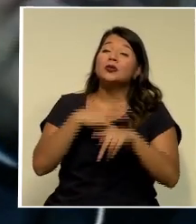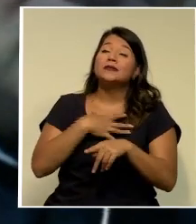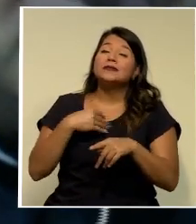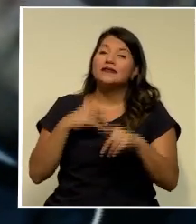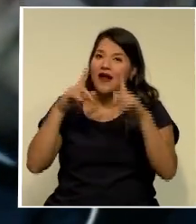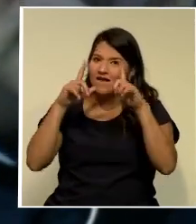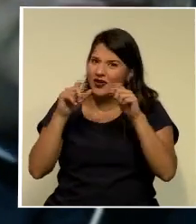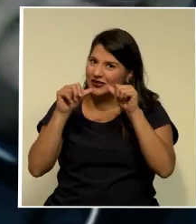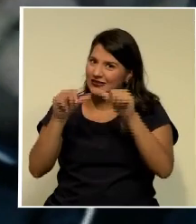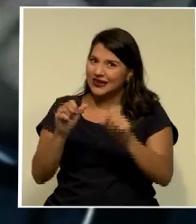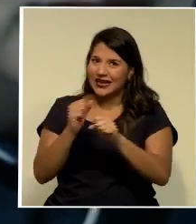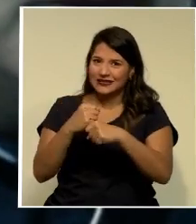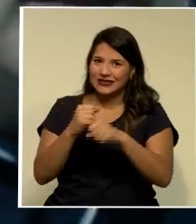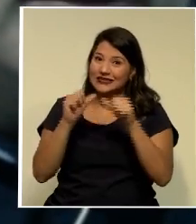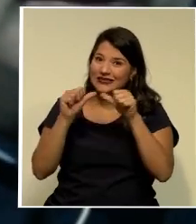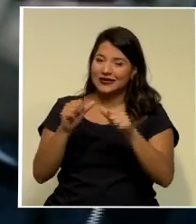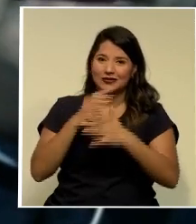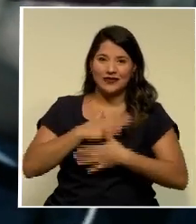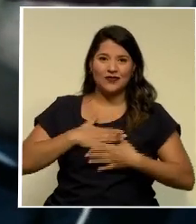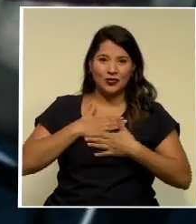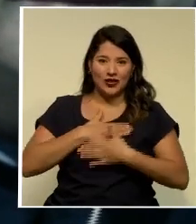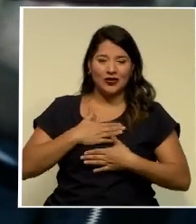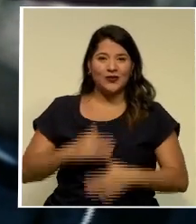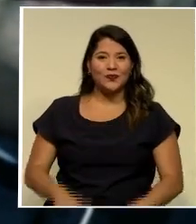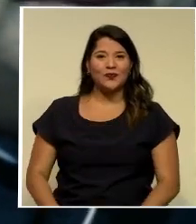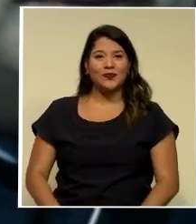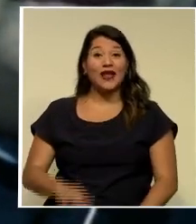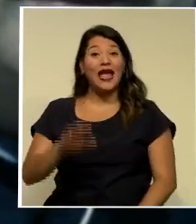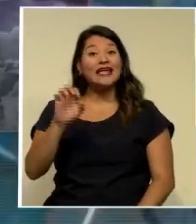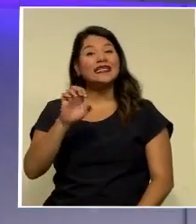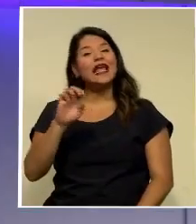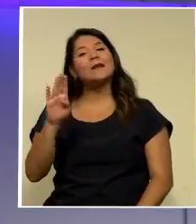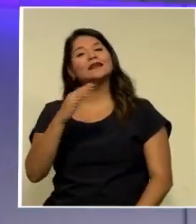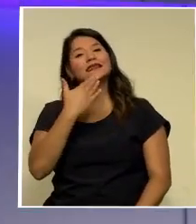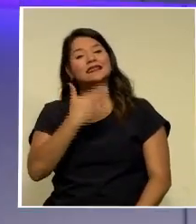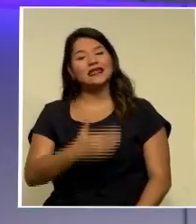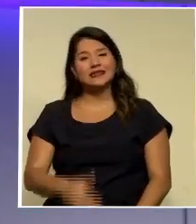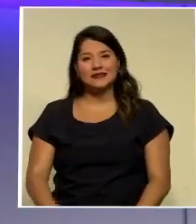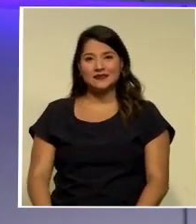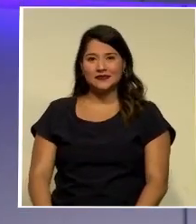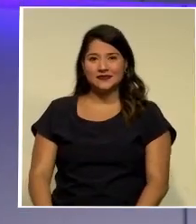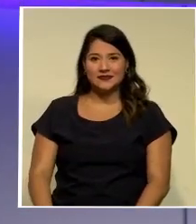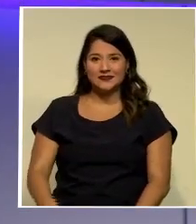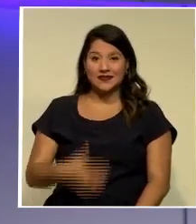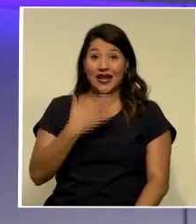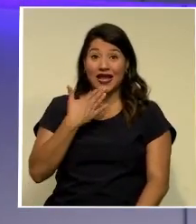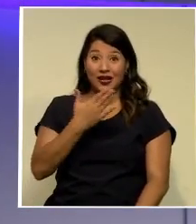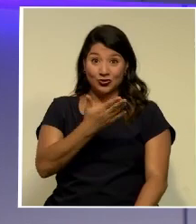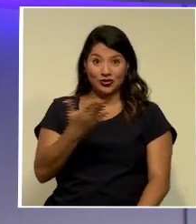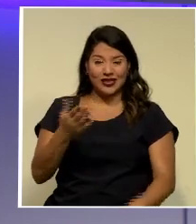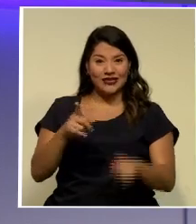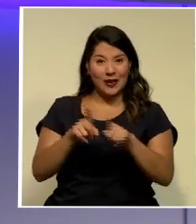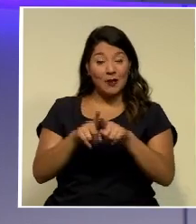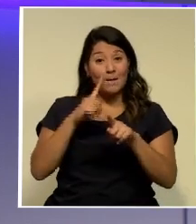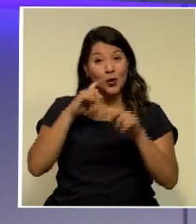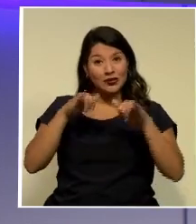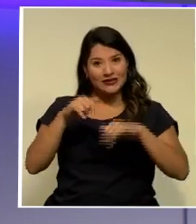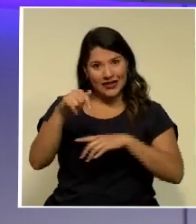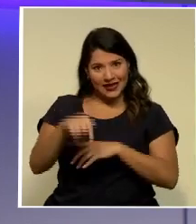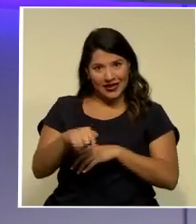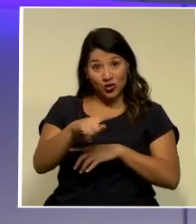sigan haciendo y que lo sigamos disfrutando. Ezequiel Becerra, gracias. Gracias a ustedes también por estar